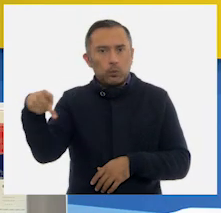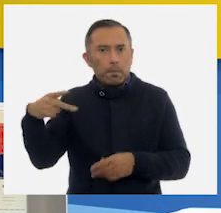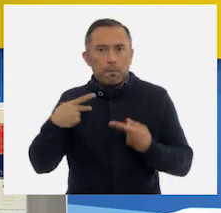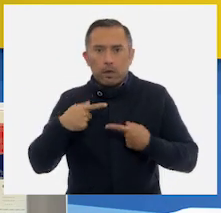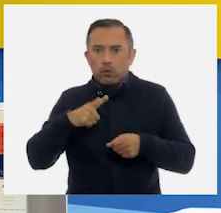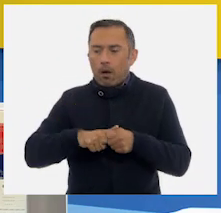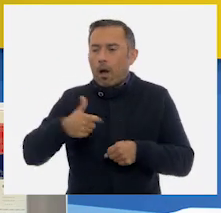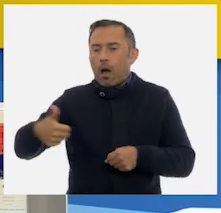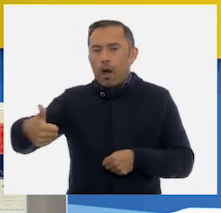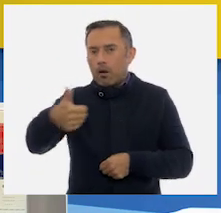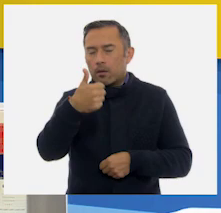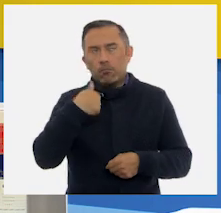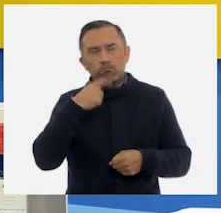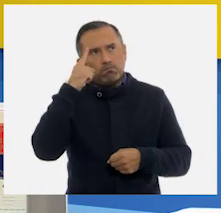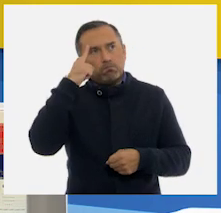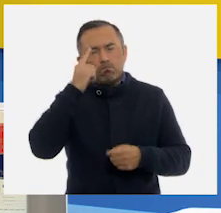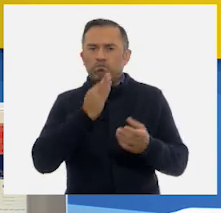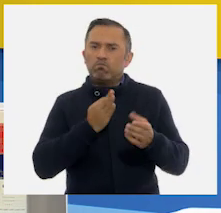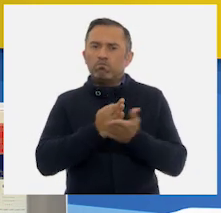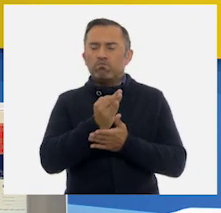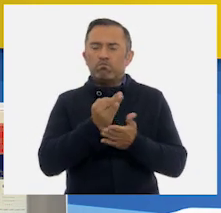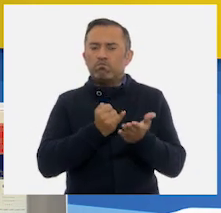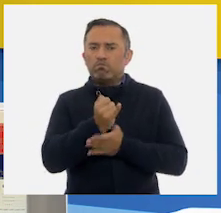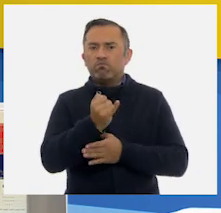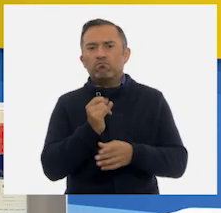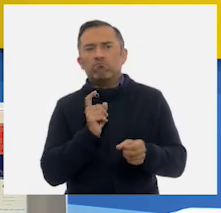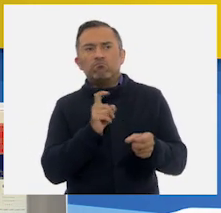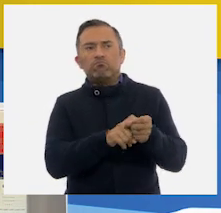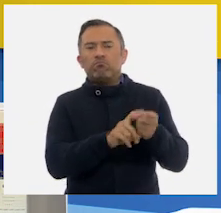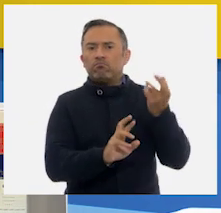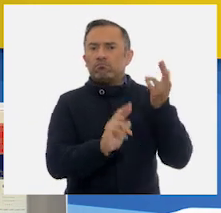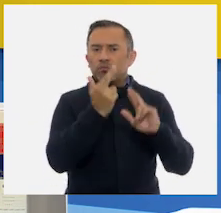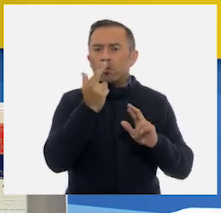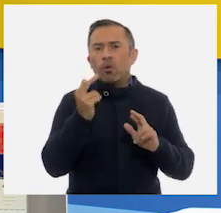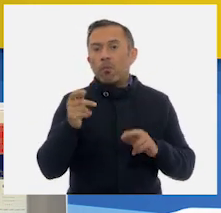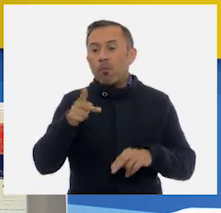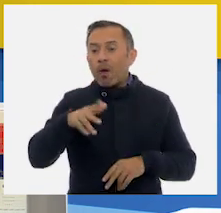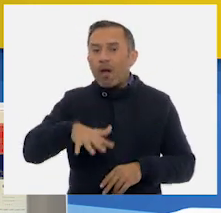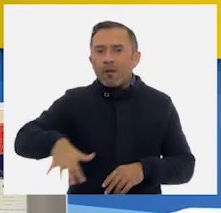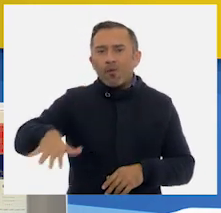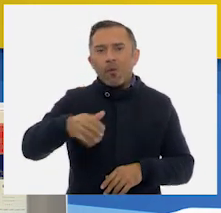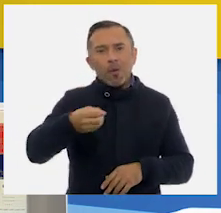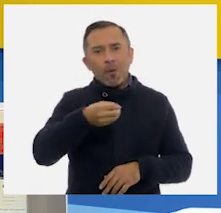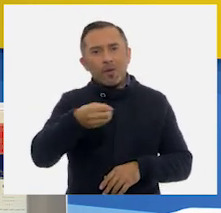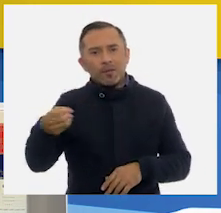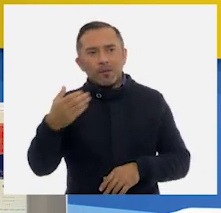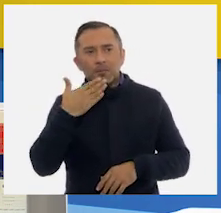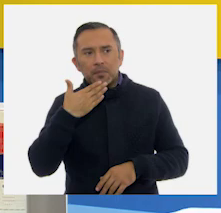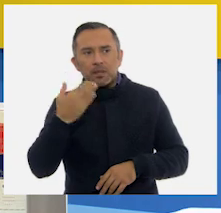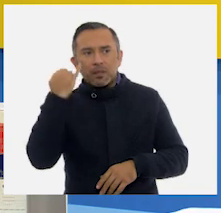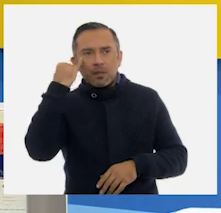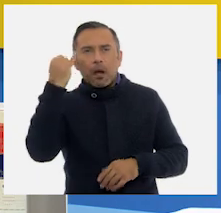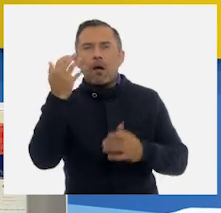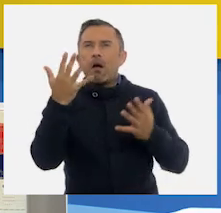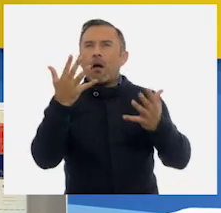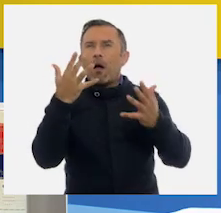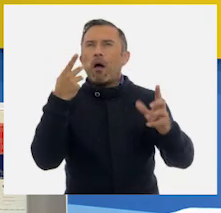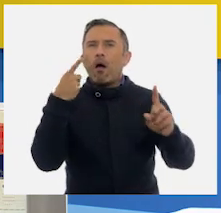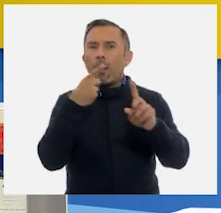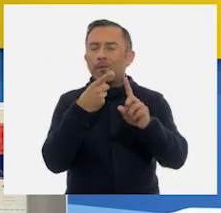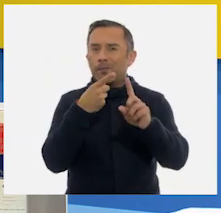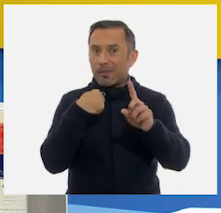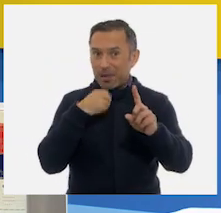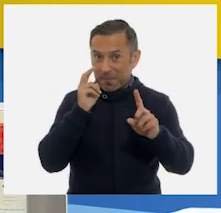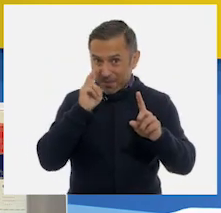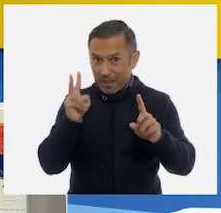versión sobre la que hablas, la del pueblo organizado y lleno de ideales, de transformación social y política. Como ves, contrastar